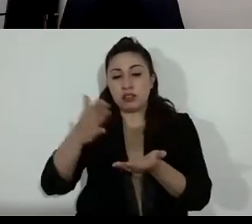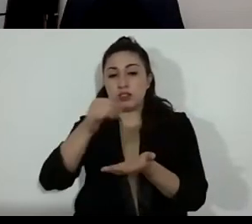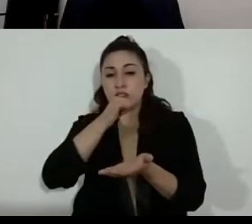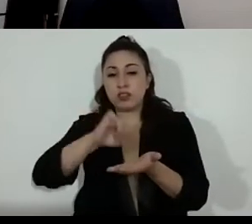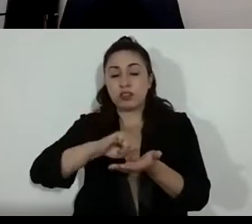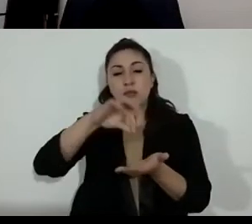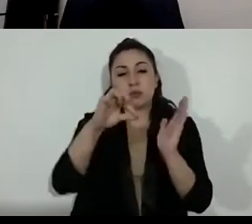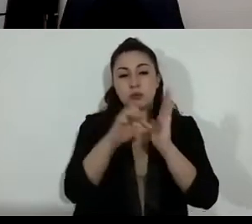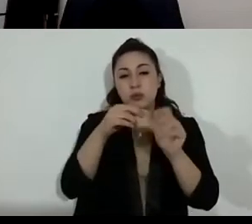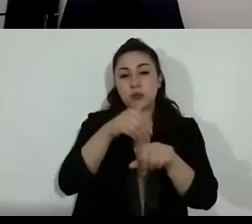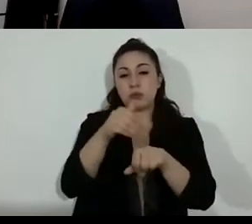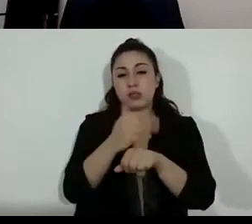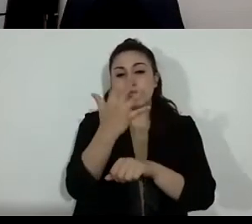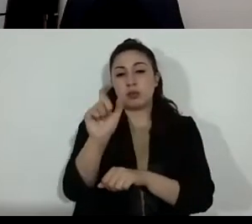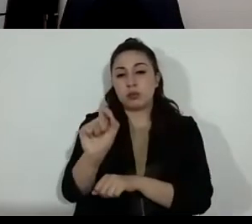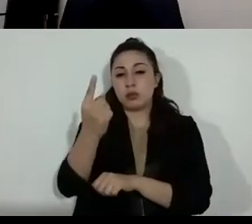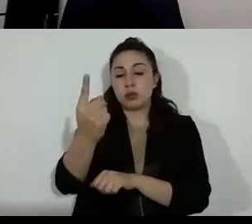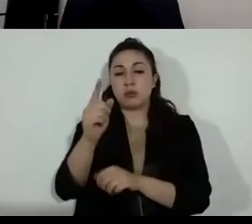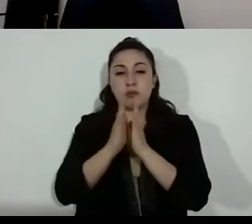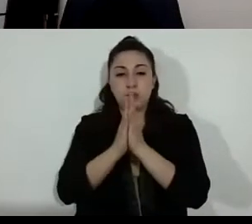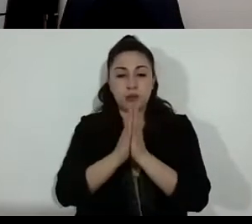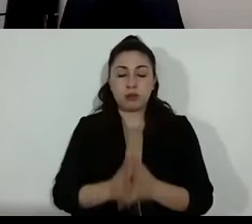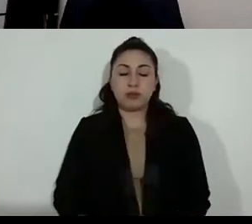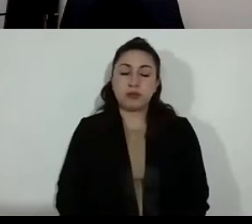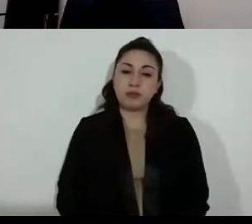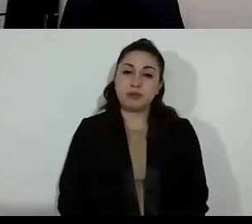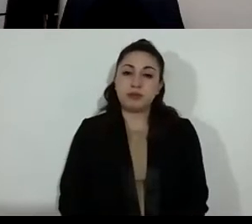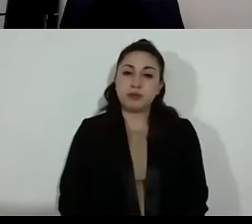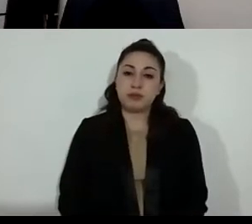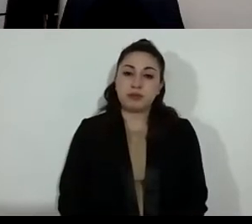número 5.1 del orden del día.